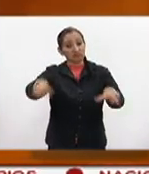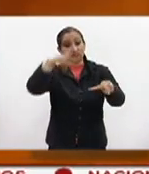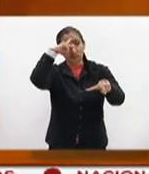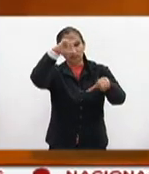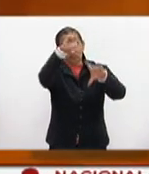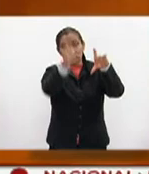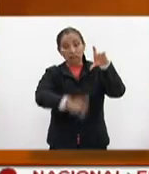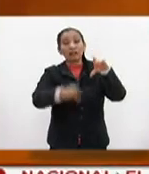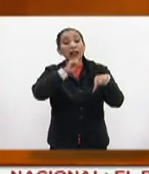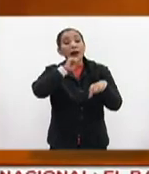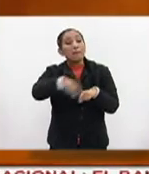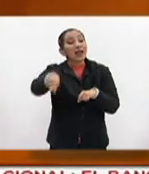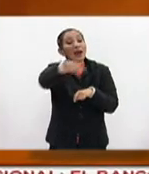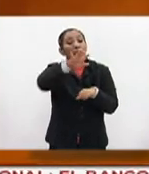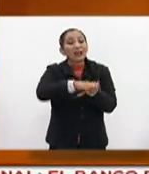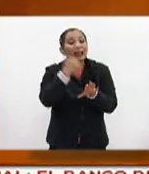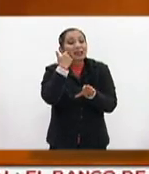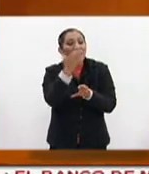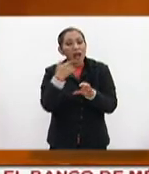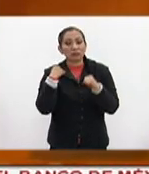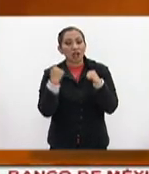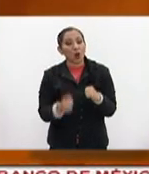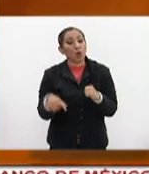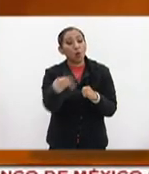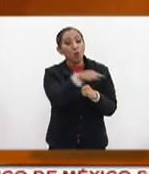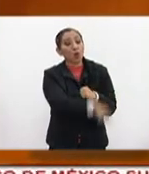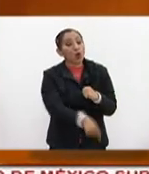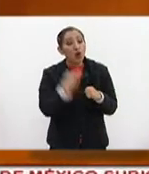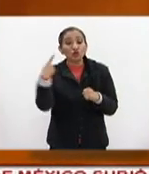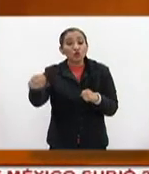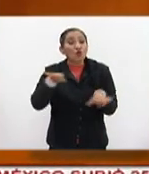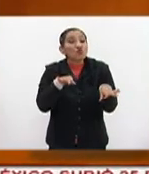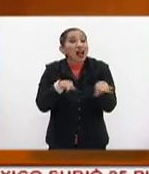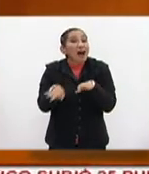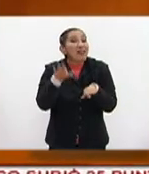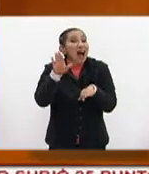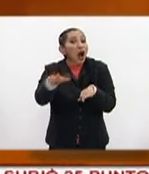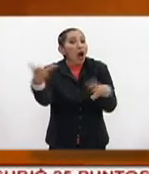interior, sino también porque busca garantizar que la actuación de